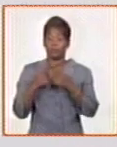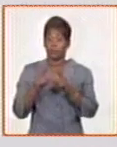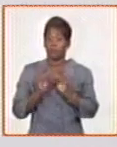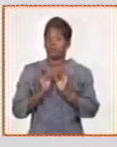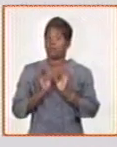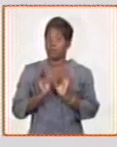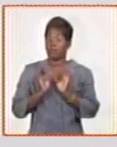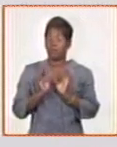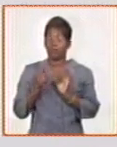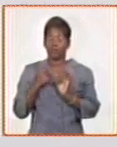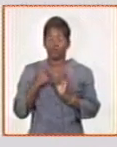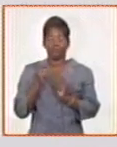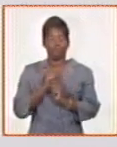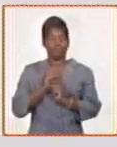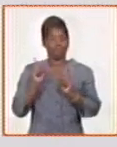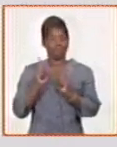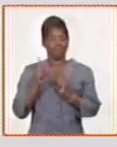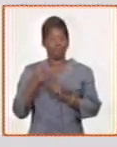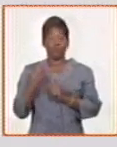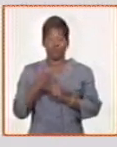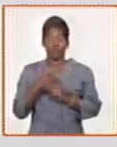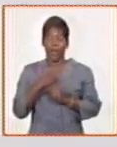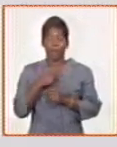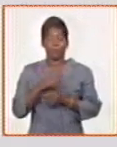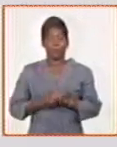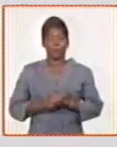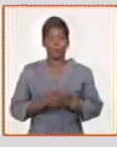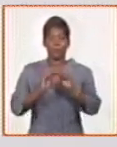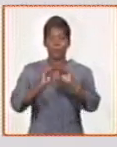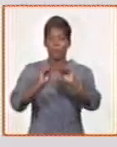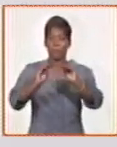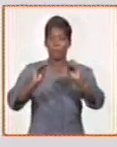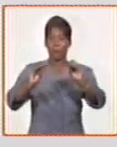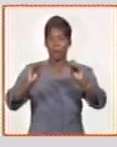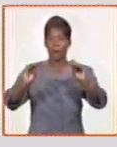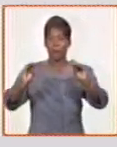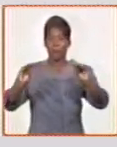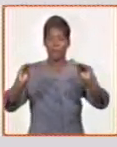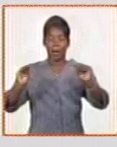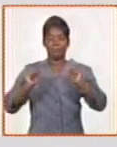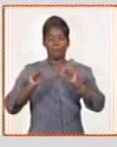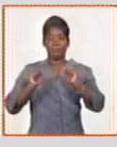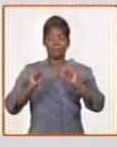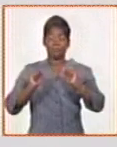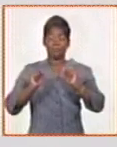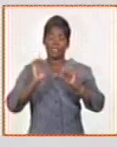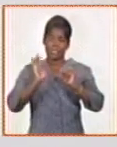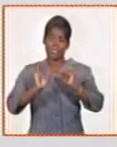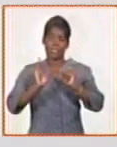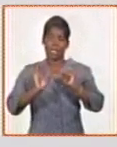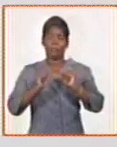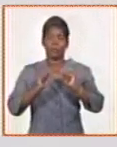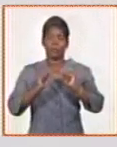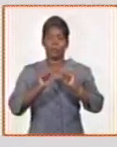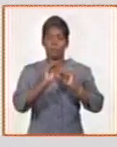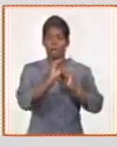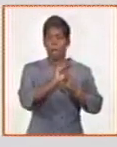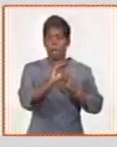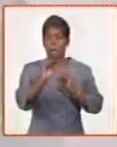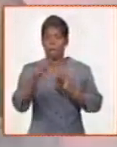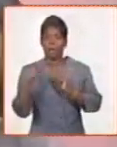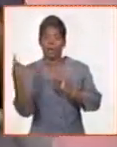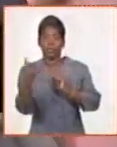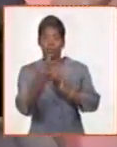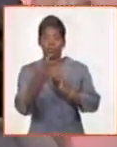sea, nosotros convocamos centenas. Siempre, nunca es menos de 400,